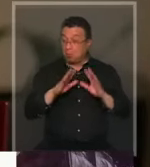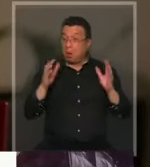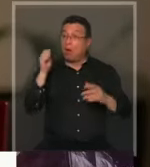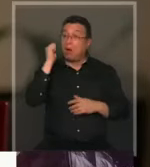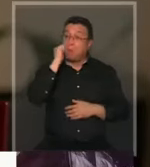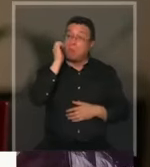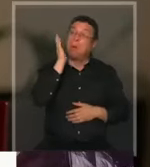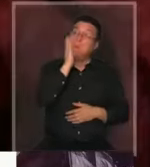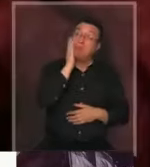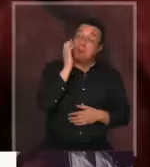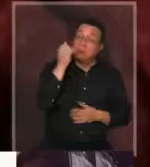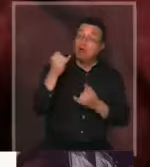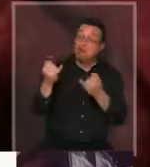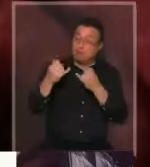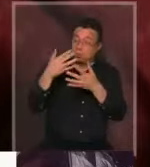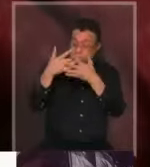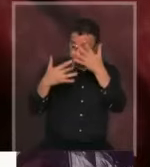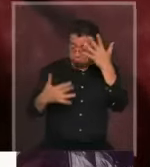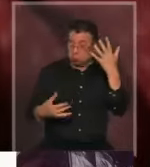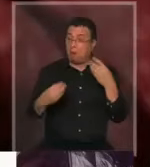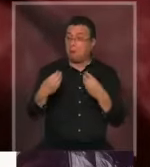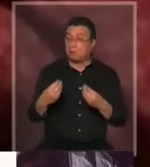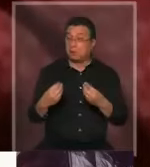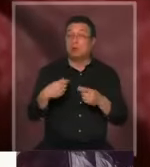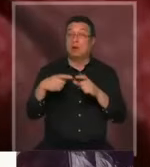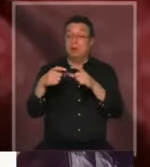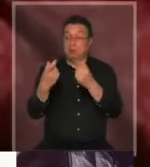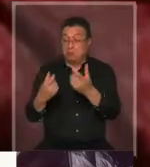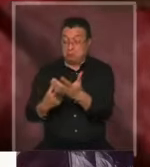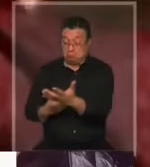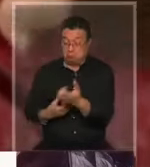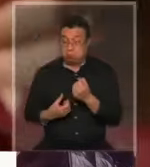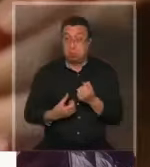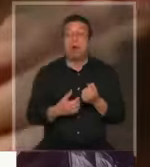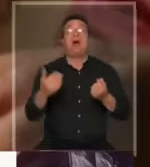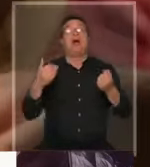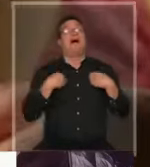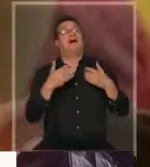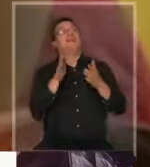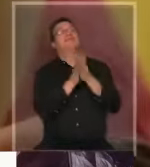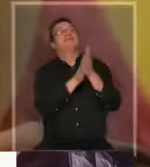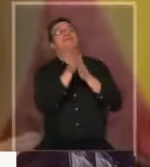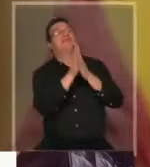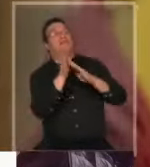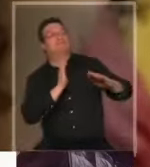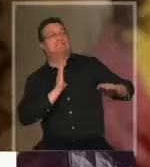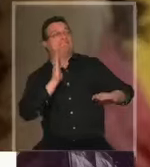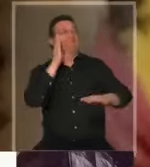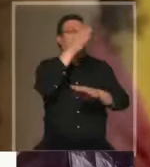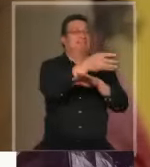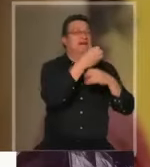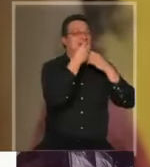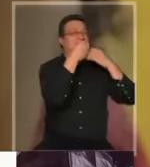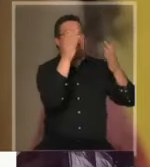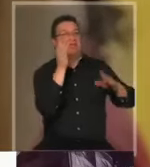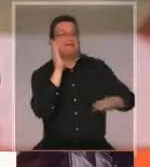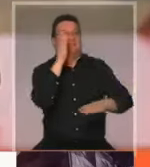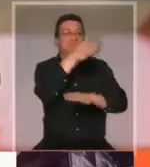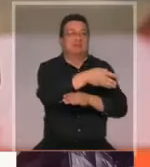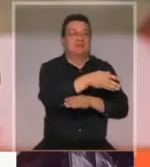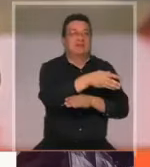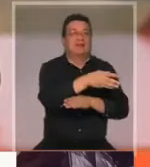amable, con mucha información. Entrada en mano, confió en que podría al fin asistir al concierto de su banda favorita. No